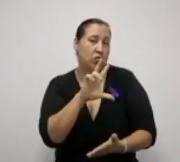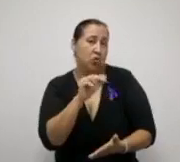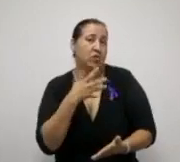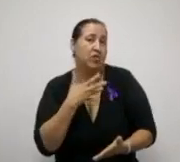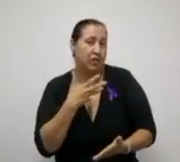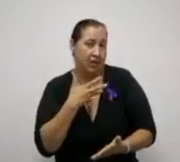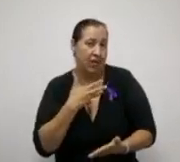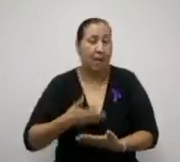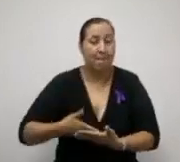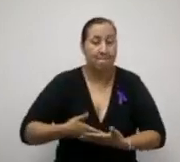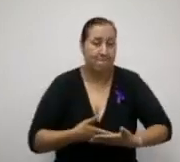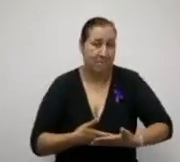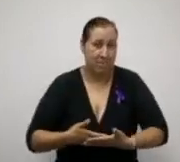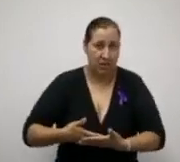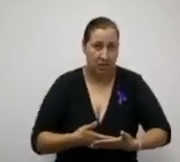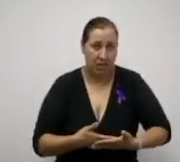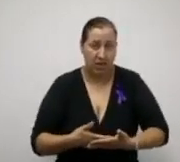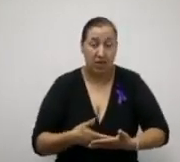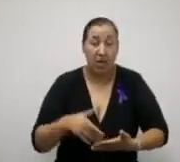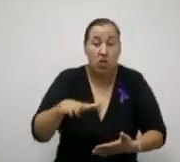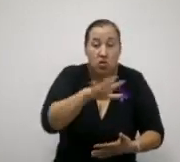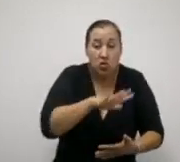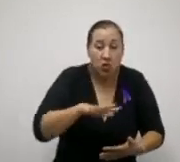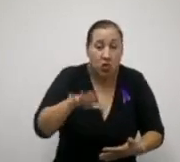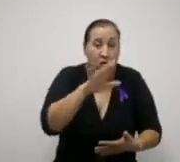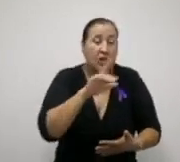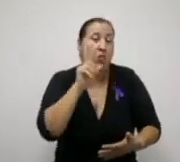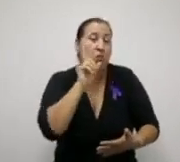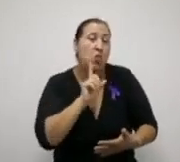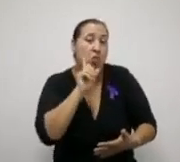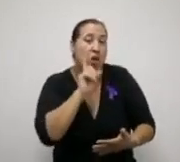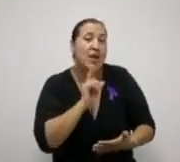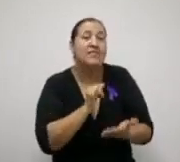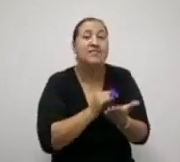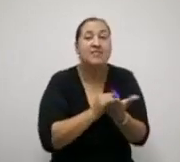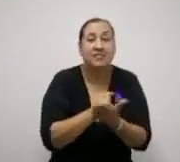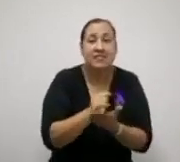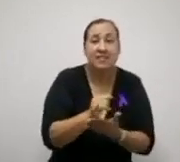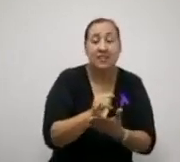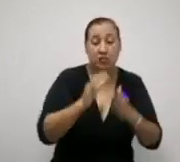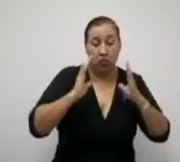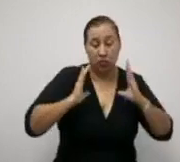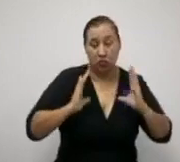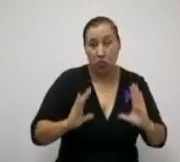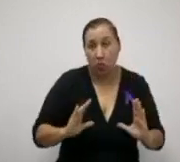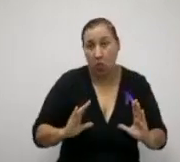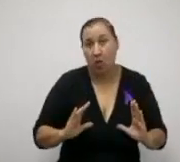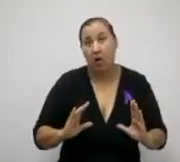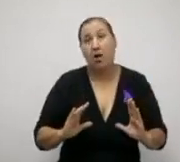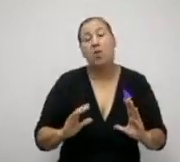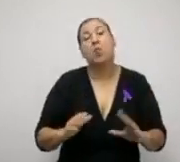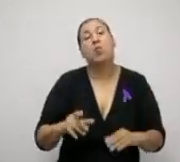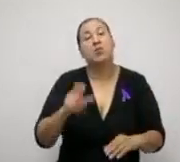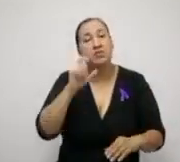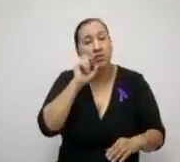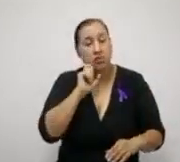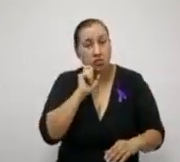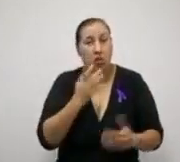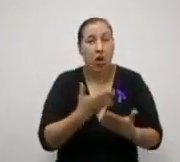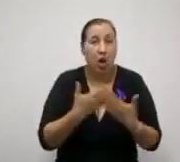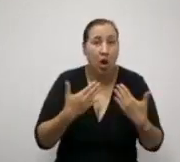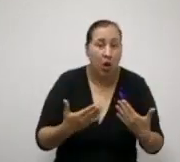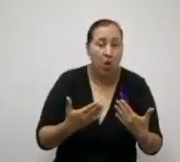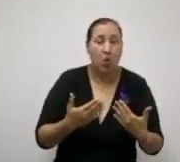Se busca que todas las mujeres tengan el poder y los recursos para la toma de decisiones sobre su cuerpo y su sexualidad. Por